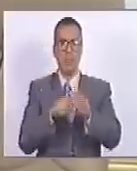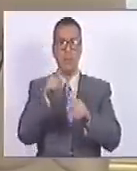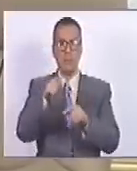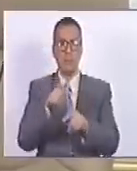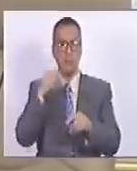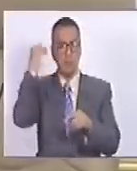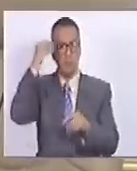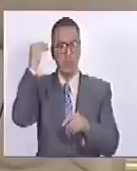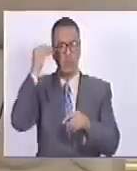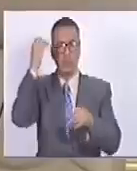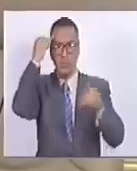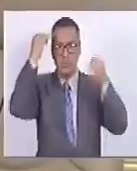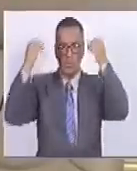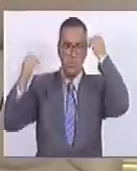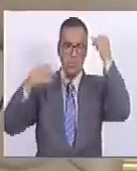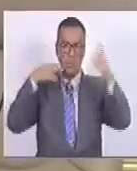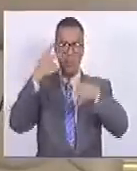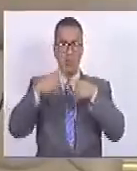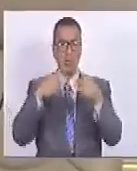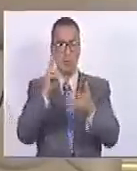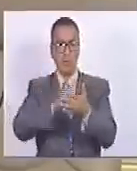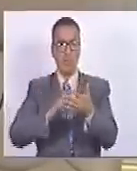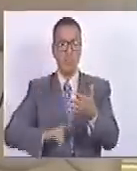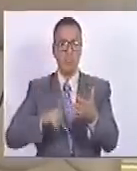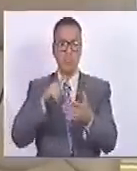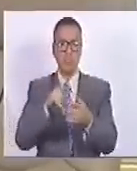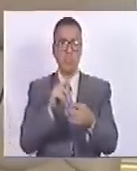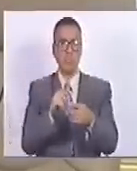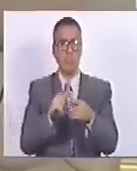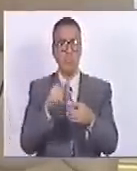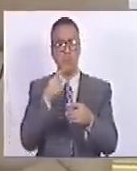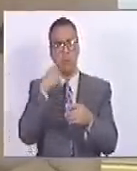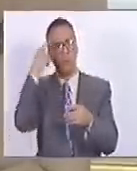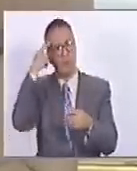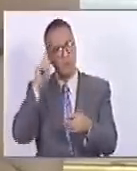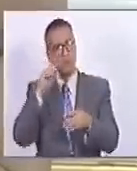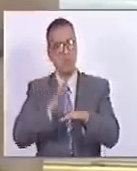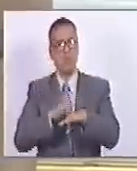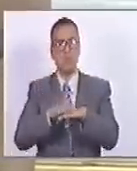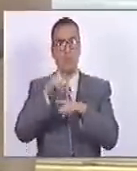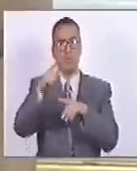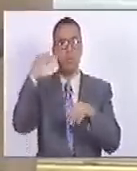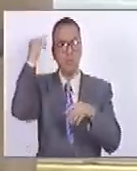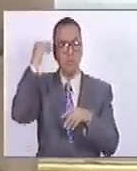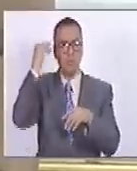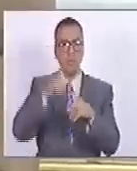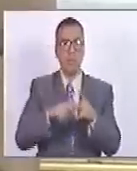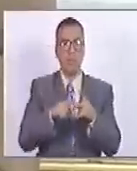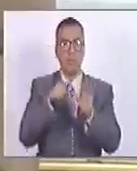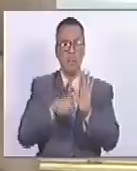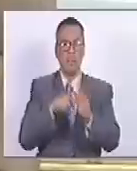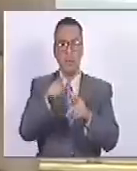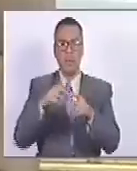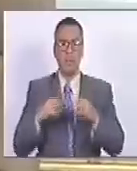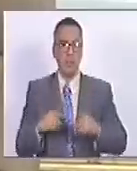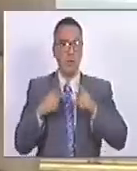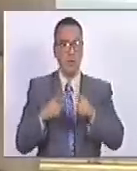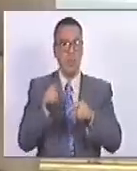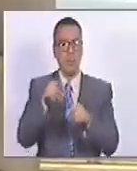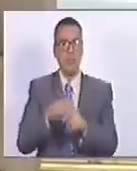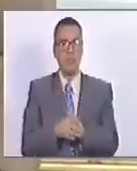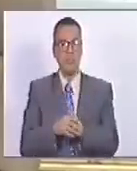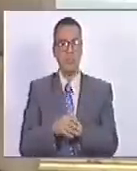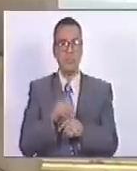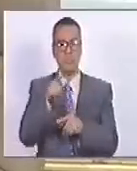de pensamiento delirante, entonces uno en psiquiatría lee y va sacando conclusiones sobre lo que está pasando en el pensamiento del paciente. En este caso me imagino